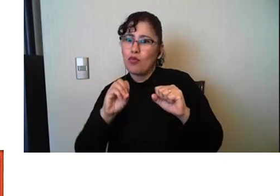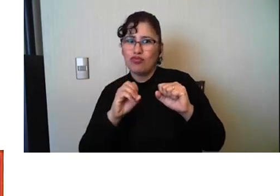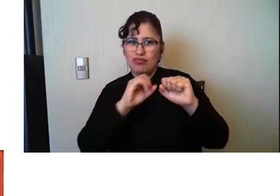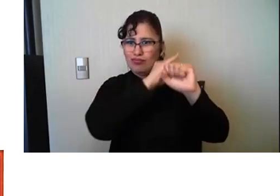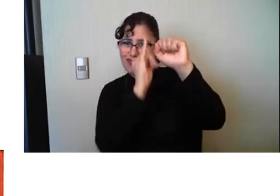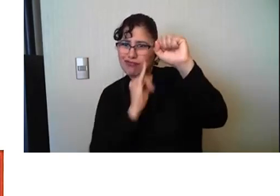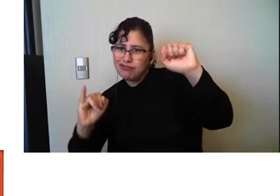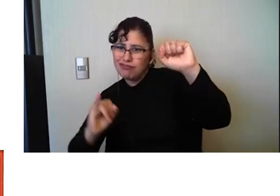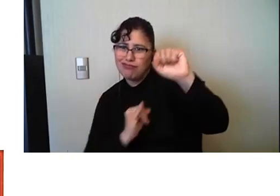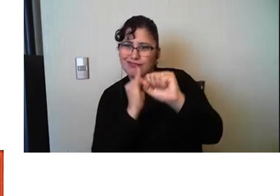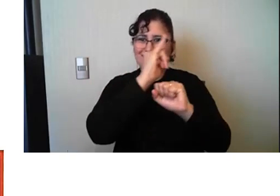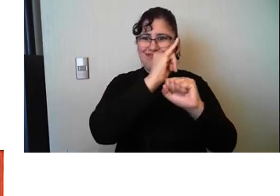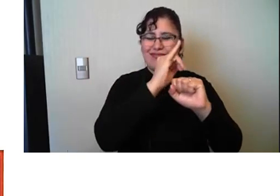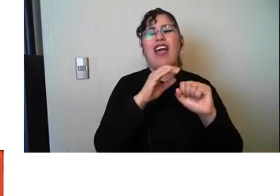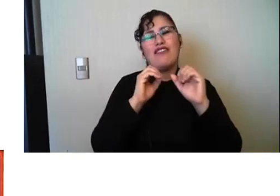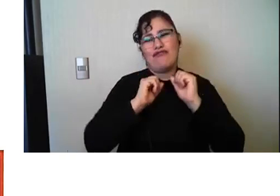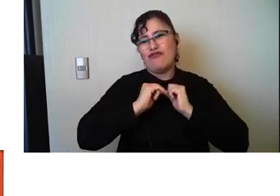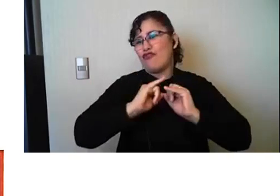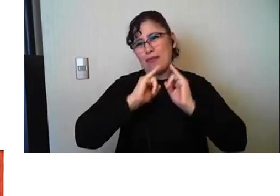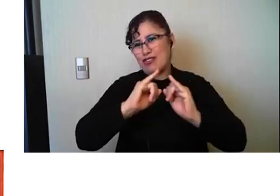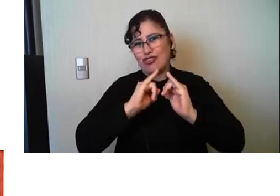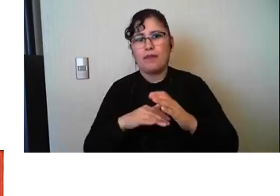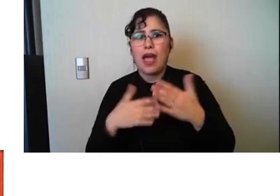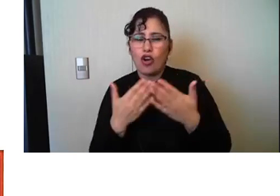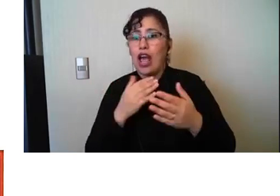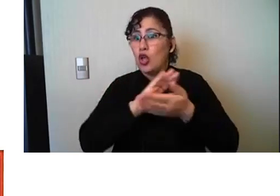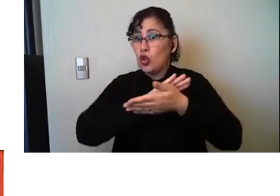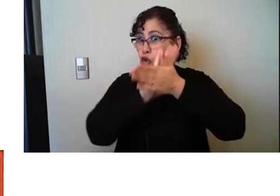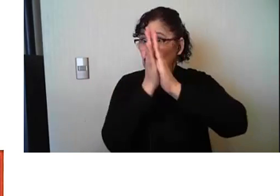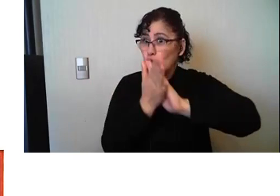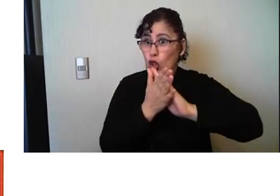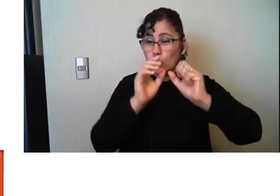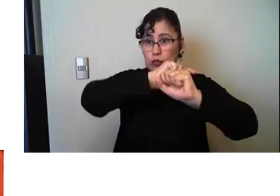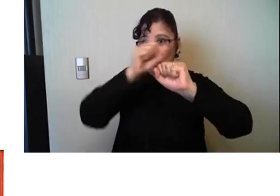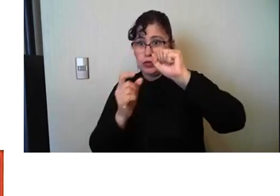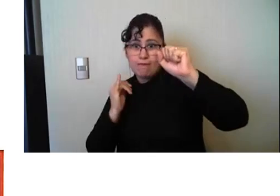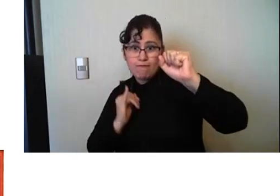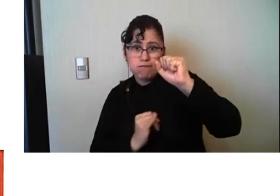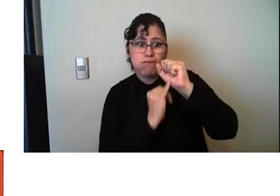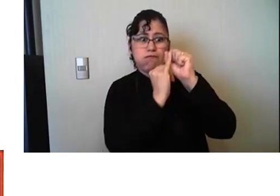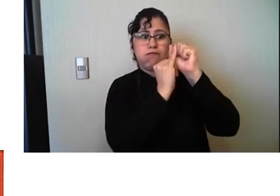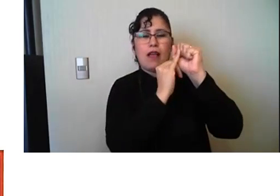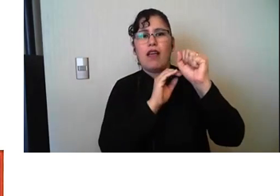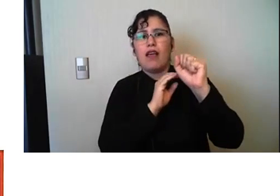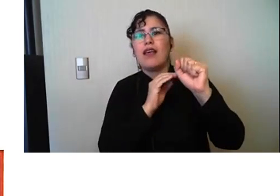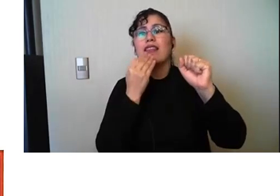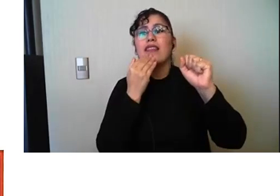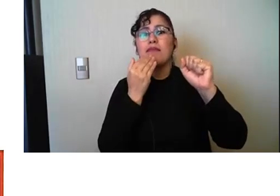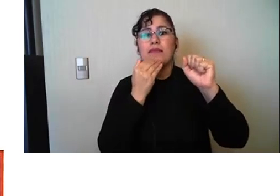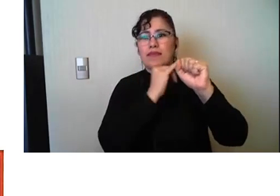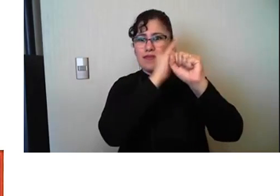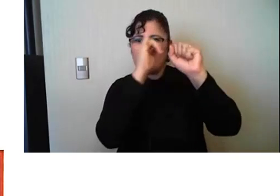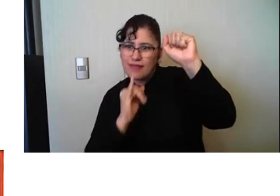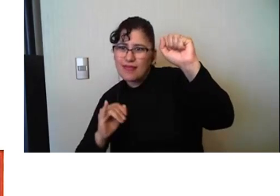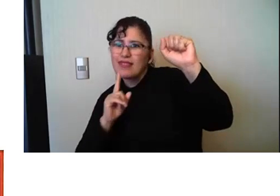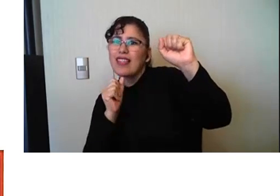¿Sí? Recuerde que todo lo que llega a la corteza pasa a través del tálamo, excepto en forma directa el